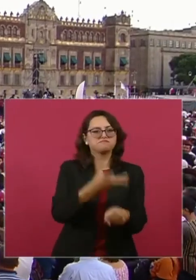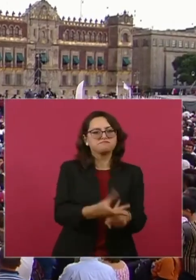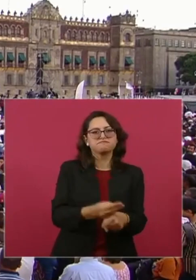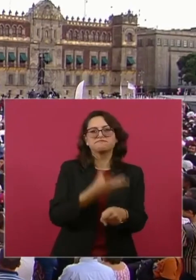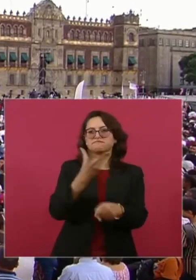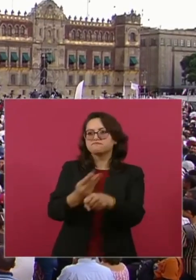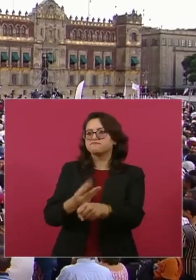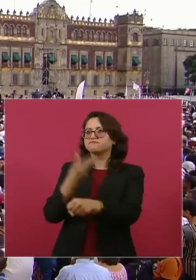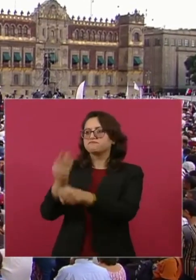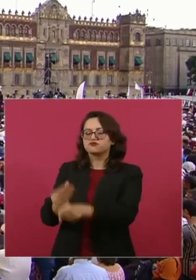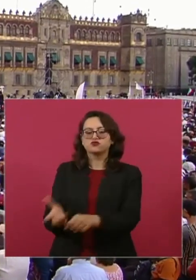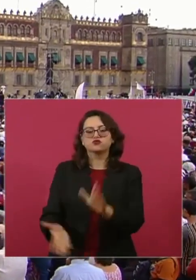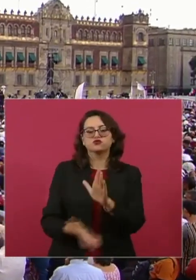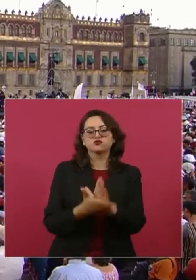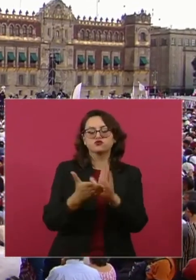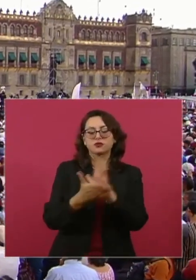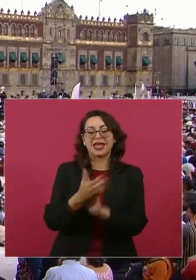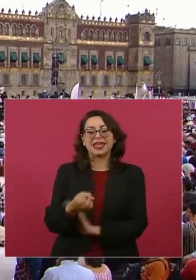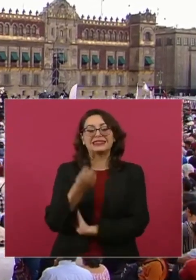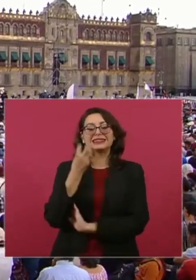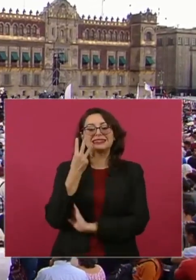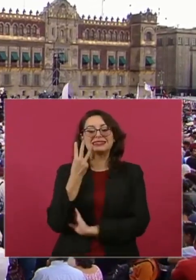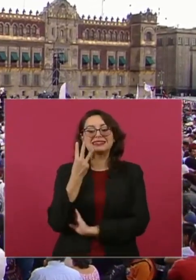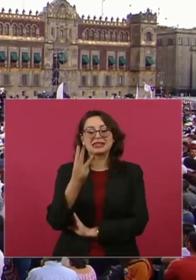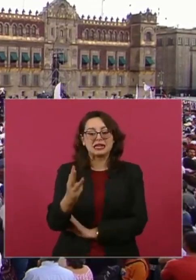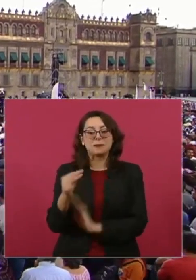reparación de